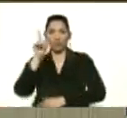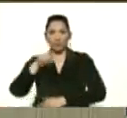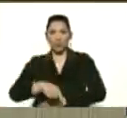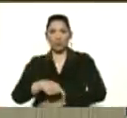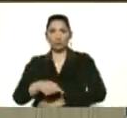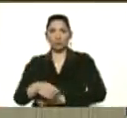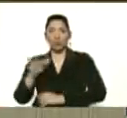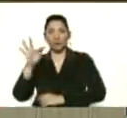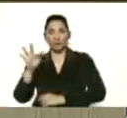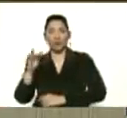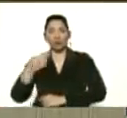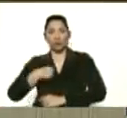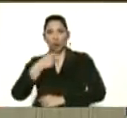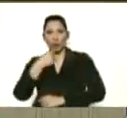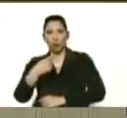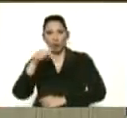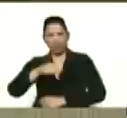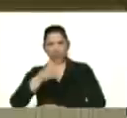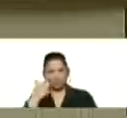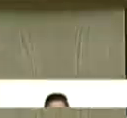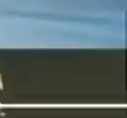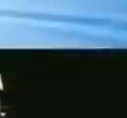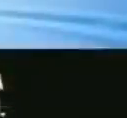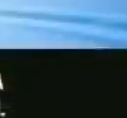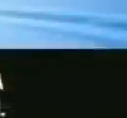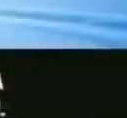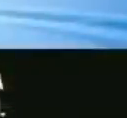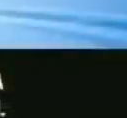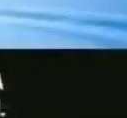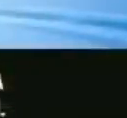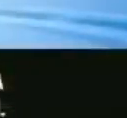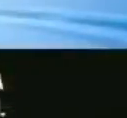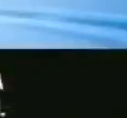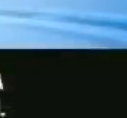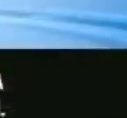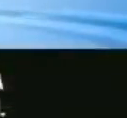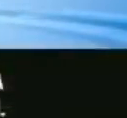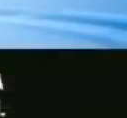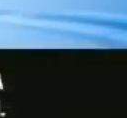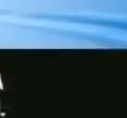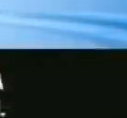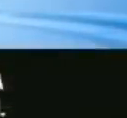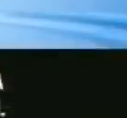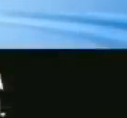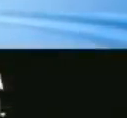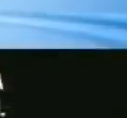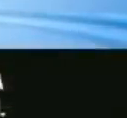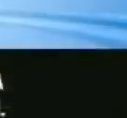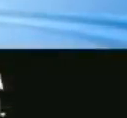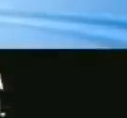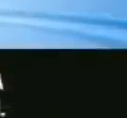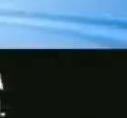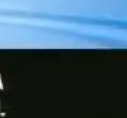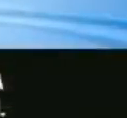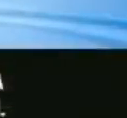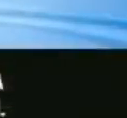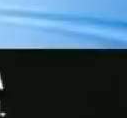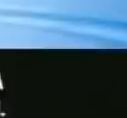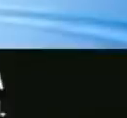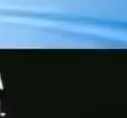EFE, y yo lo digo por aquí. Miren lo que él dijo. En las próximas semanas, Venezuela podría ser el país con